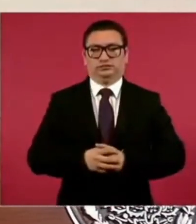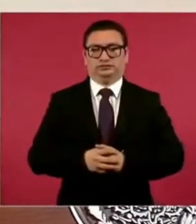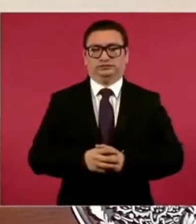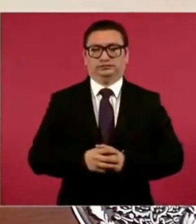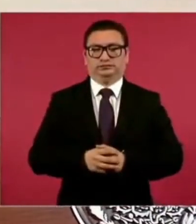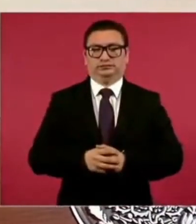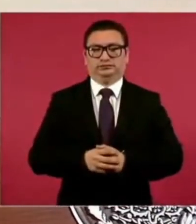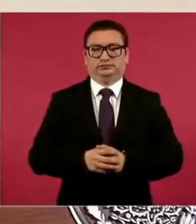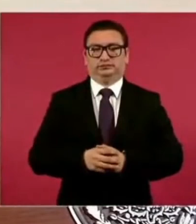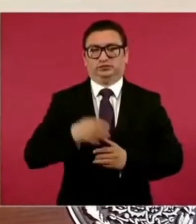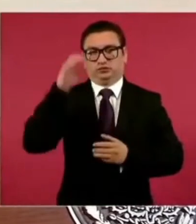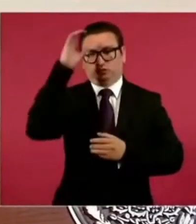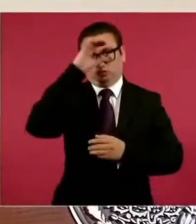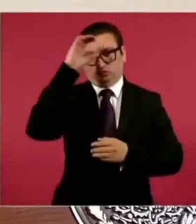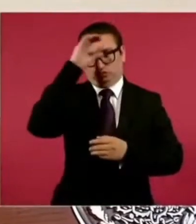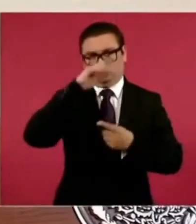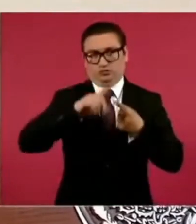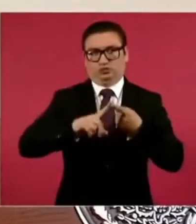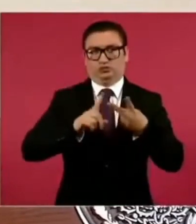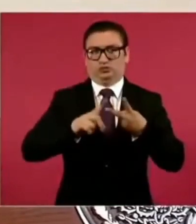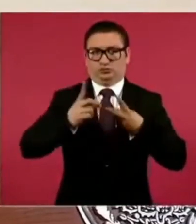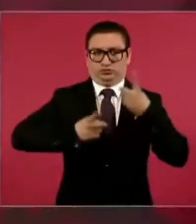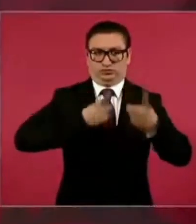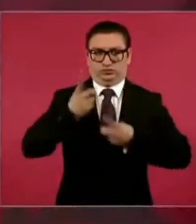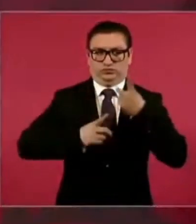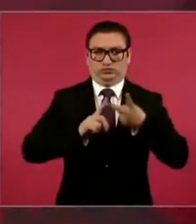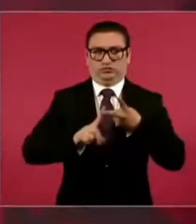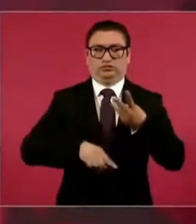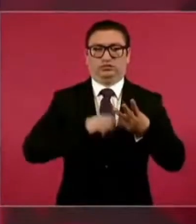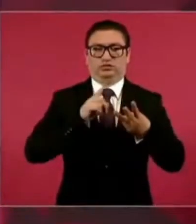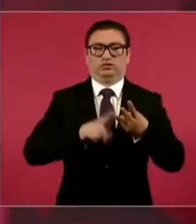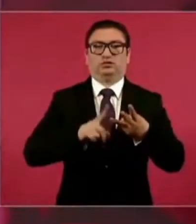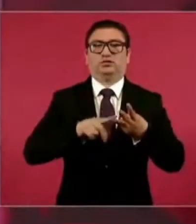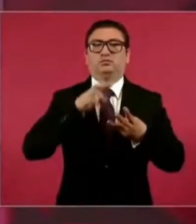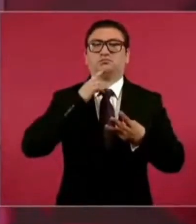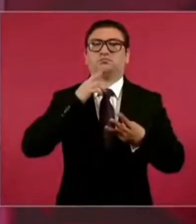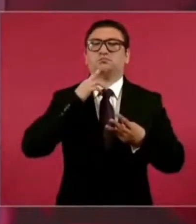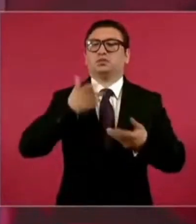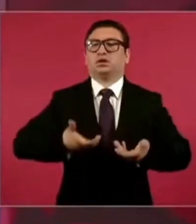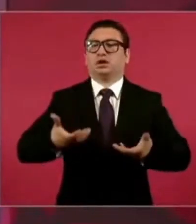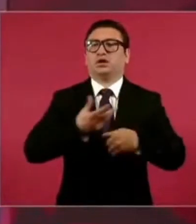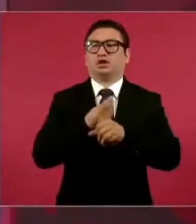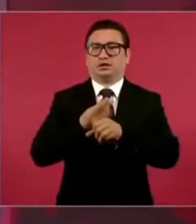que era cultura, deporte y mejoramiento de calles.